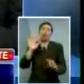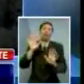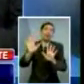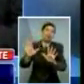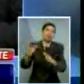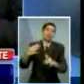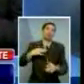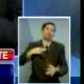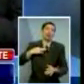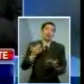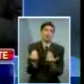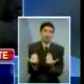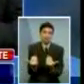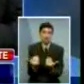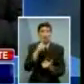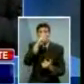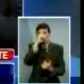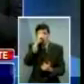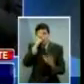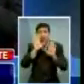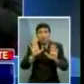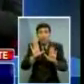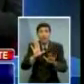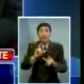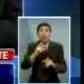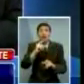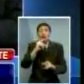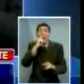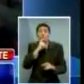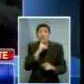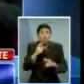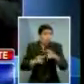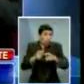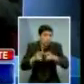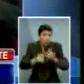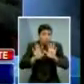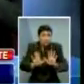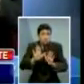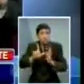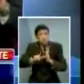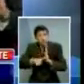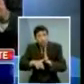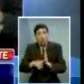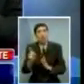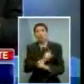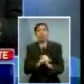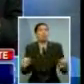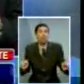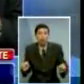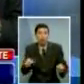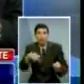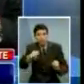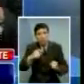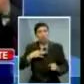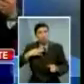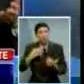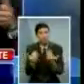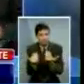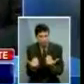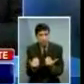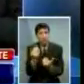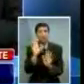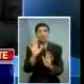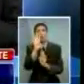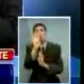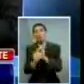hospital. No hay ninguna posibilidad de engañar a esa ciudadanía y decirle, mire, vamos a ver si 4 años más empezamos a construir un hospital, lo mismo